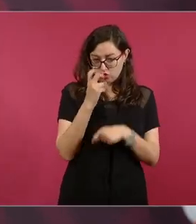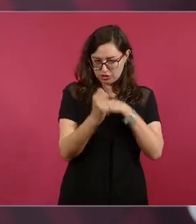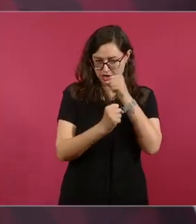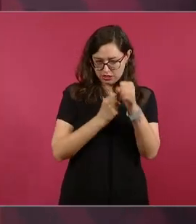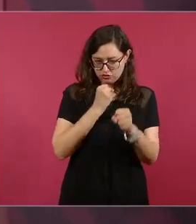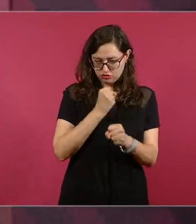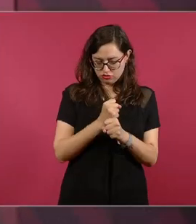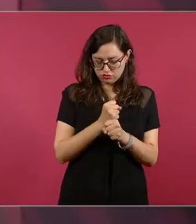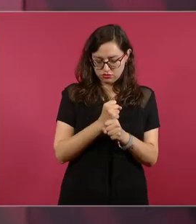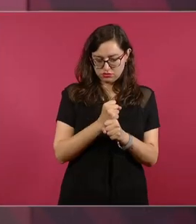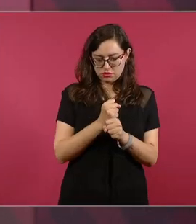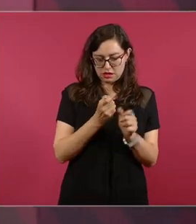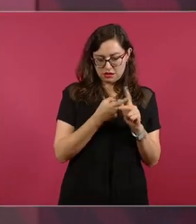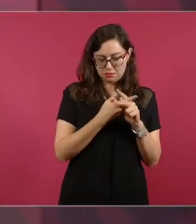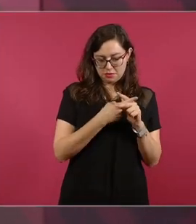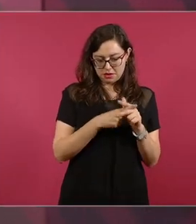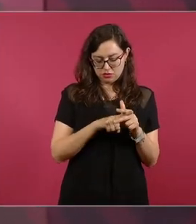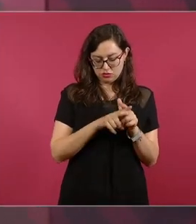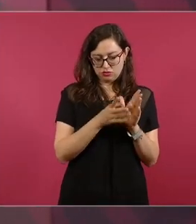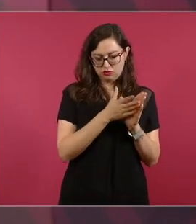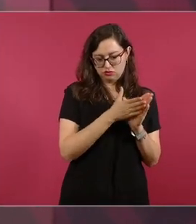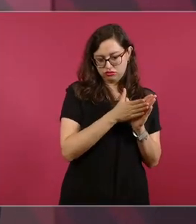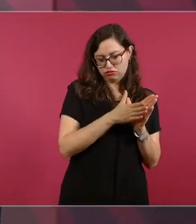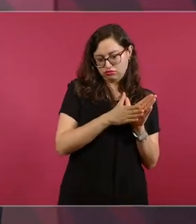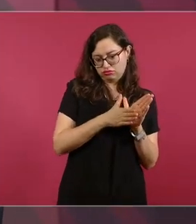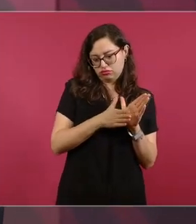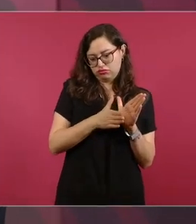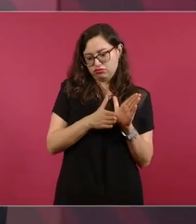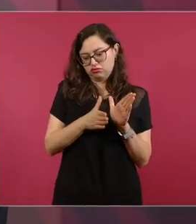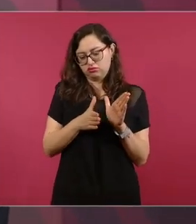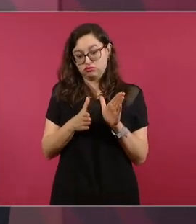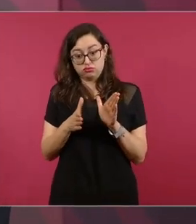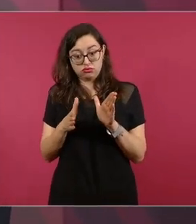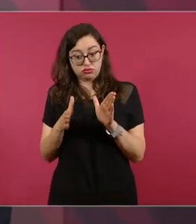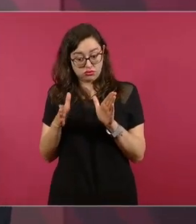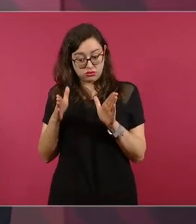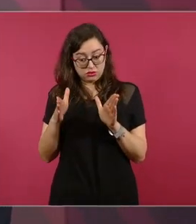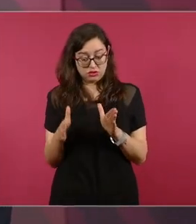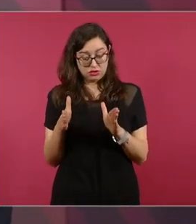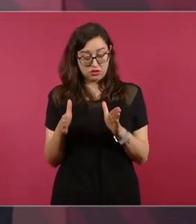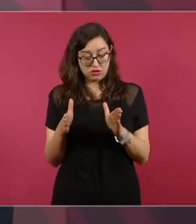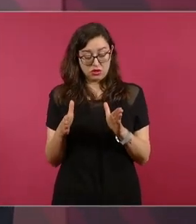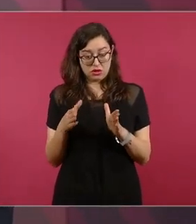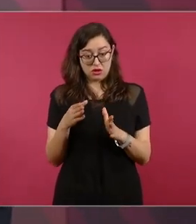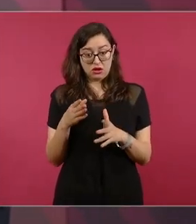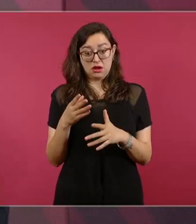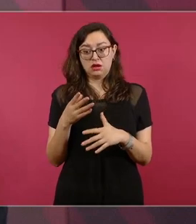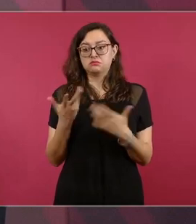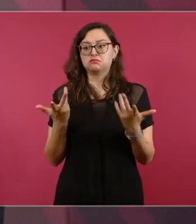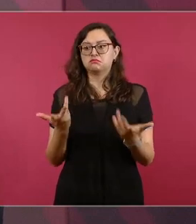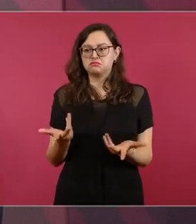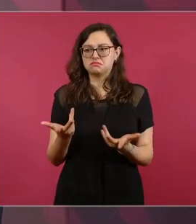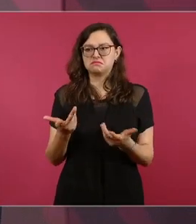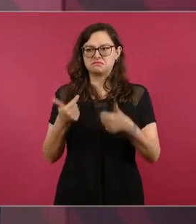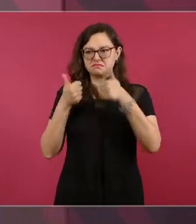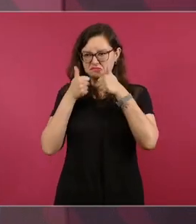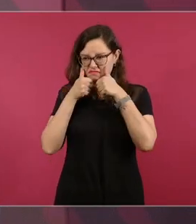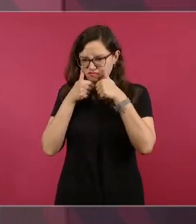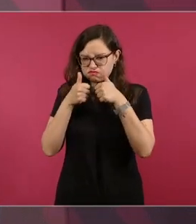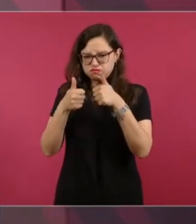con intensidad